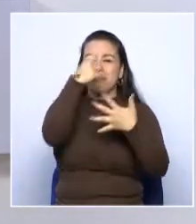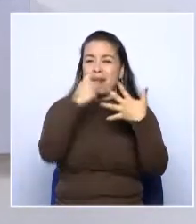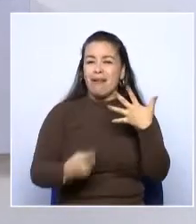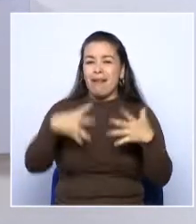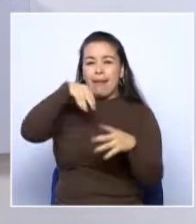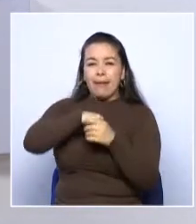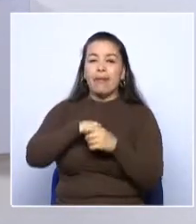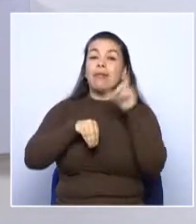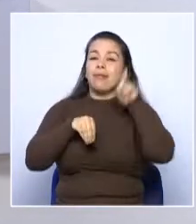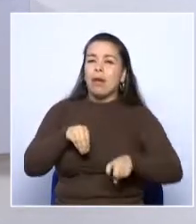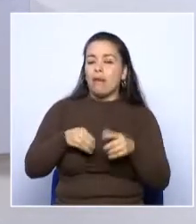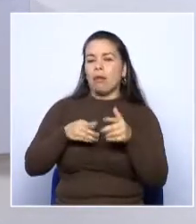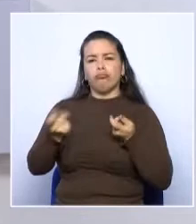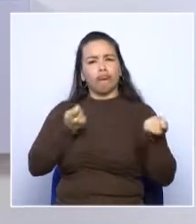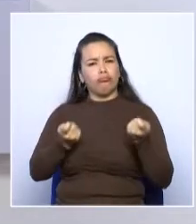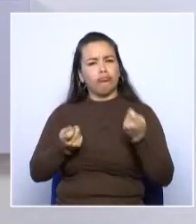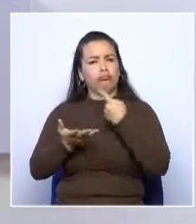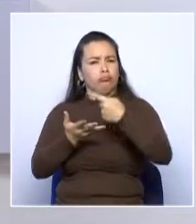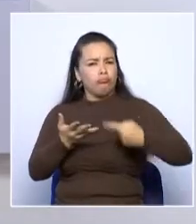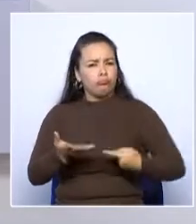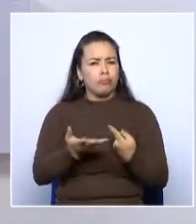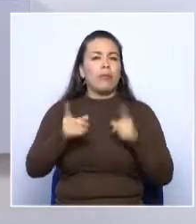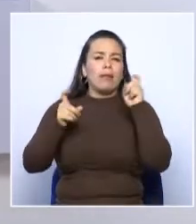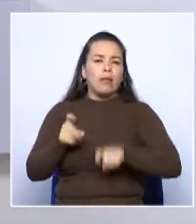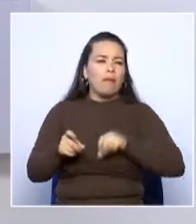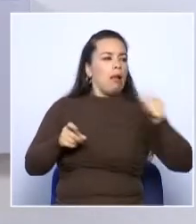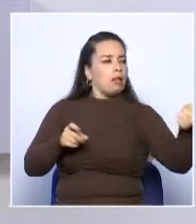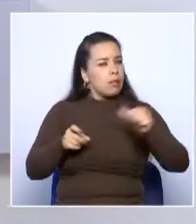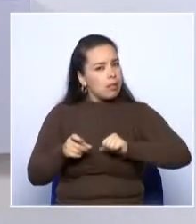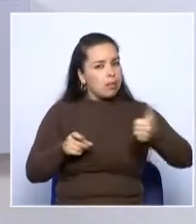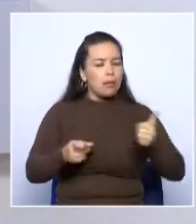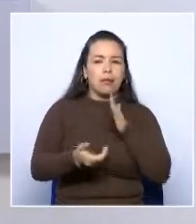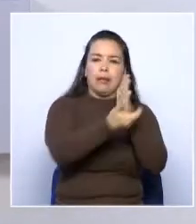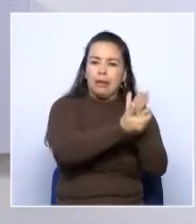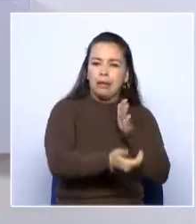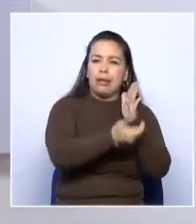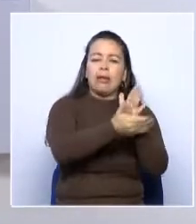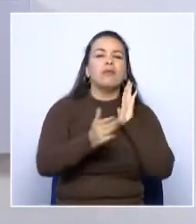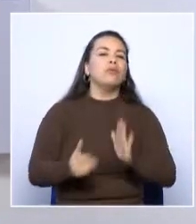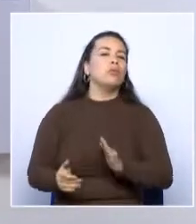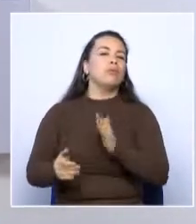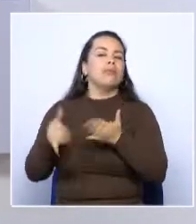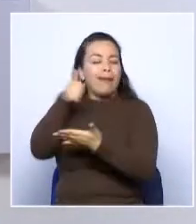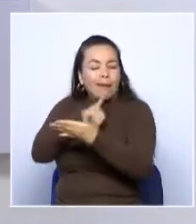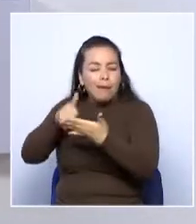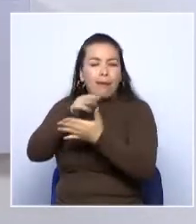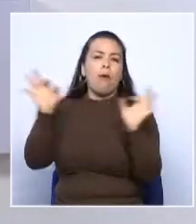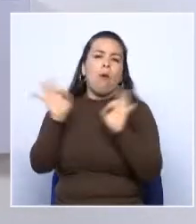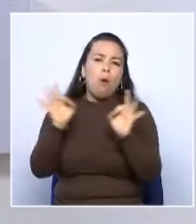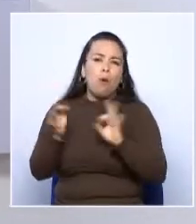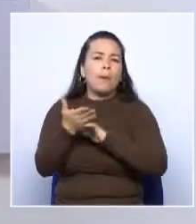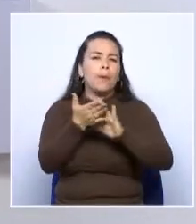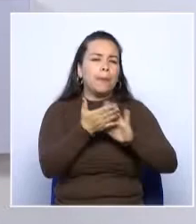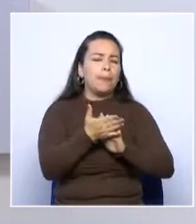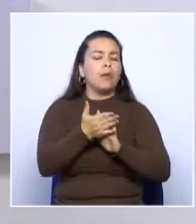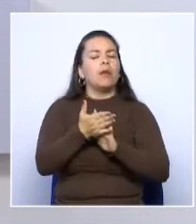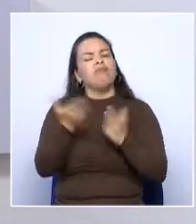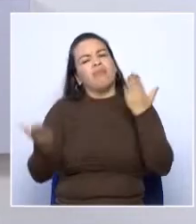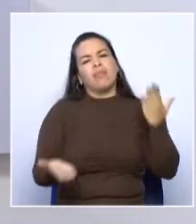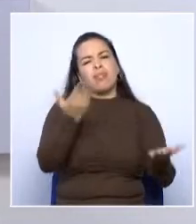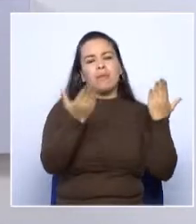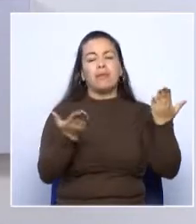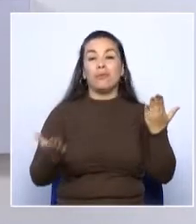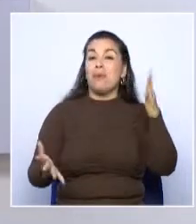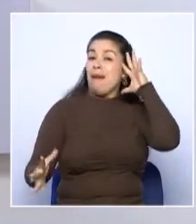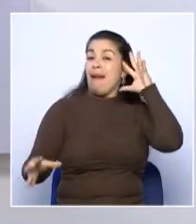tenga que seguir controlándola, tenga que hacerse regularmente los exámenes de laboratorio y el control de las lesiones. Otra, que usted sepa finalmente, de acuerdo a